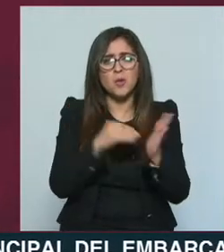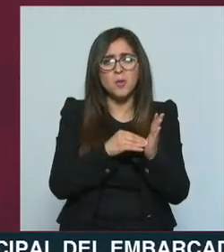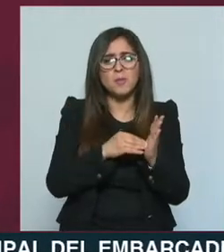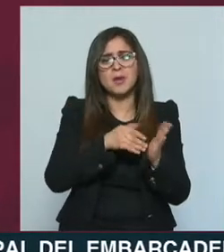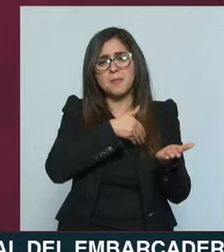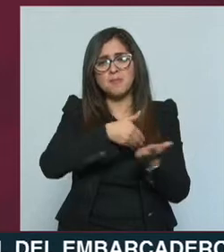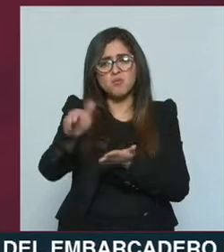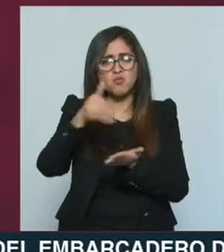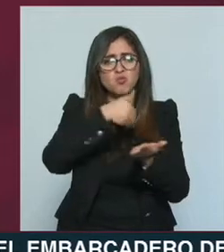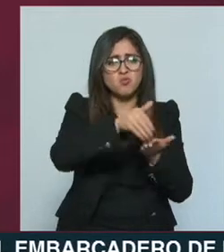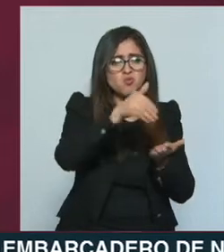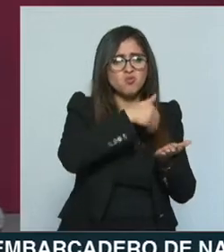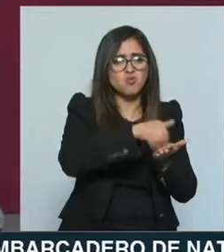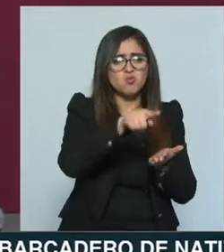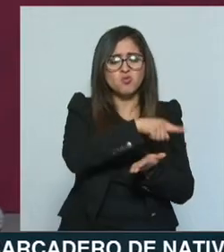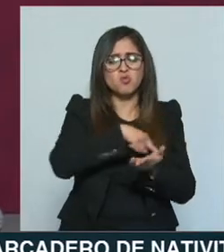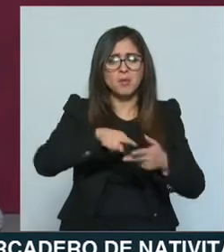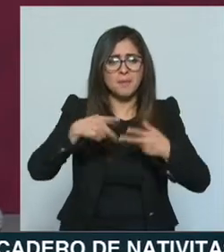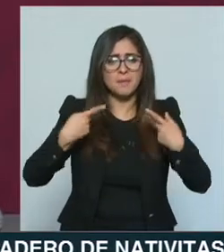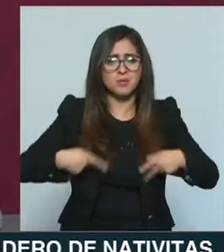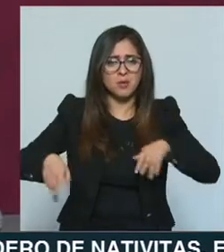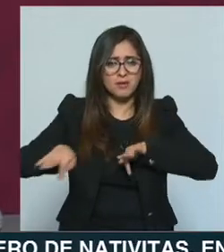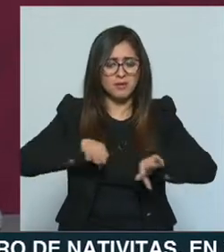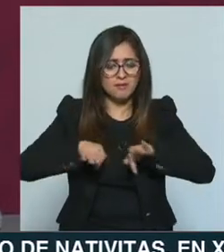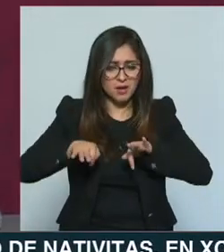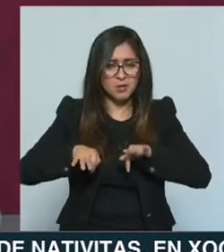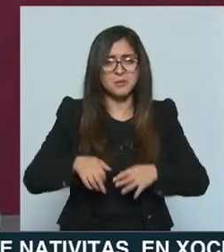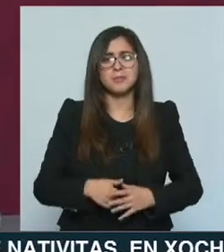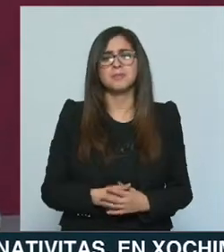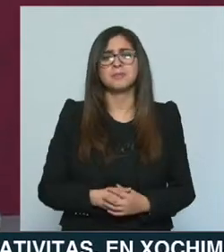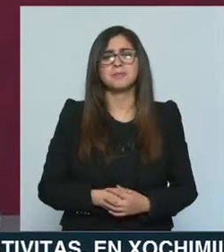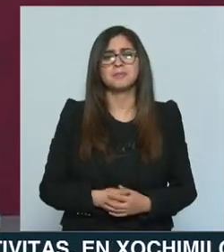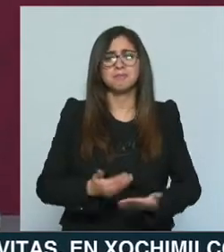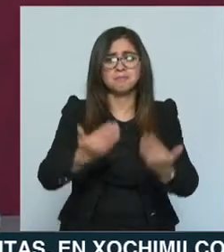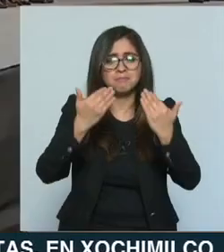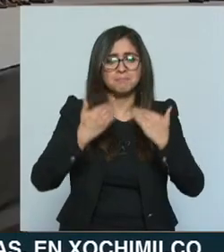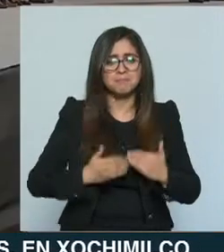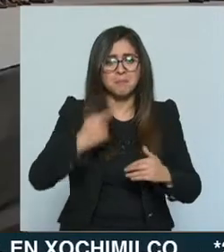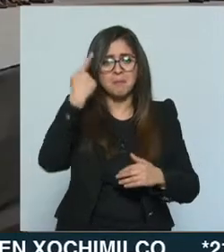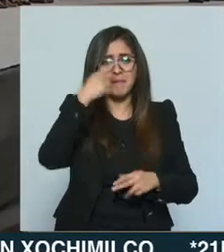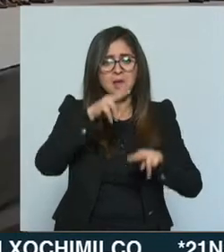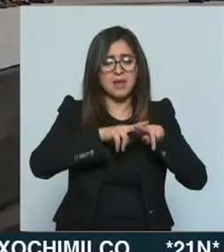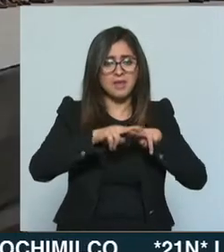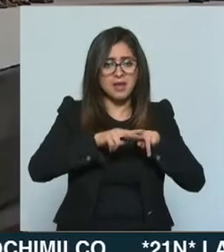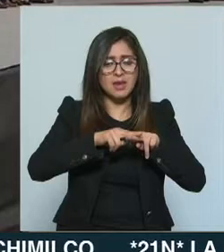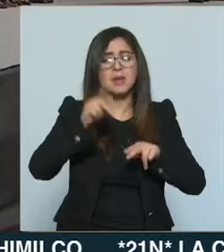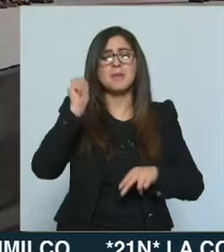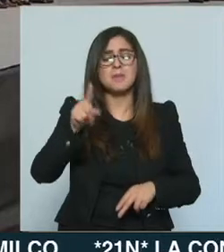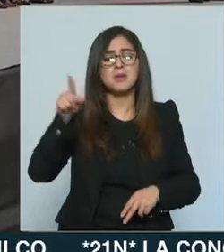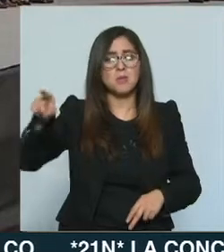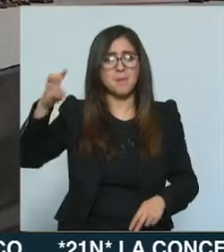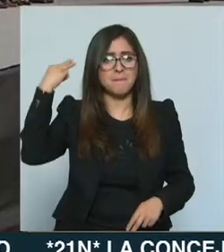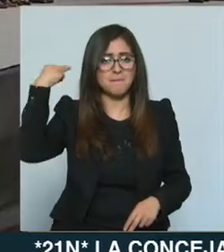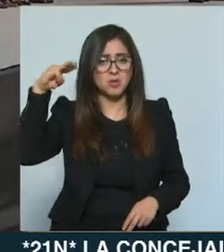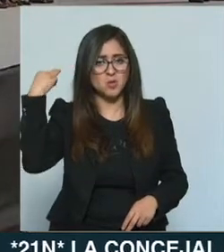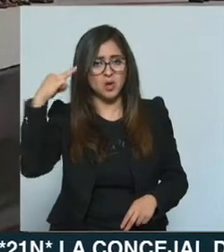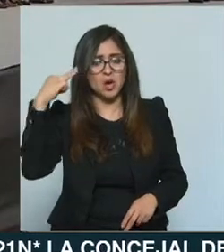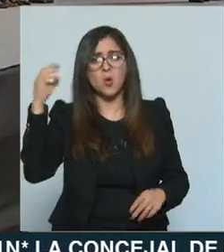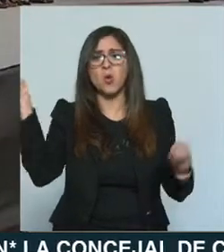de trabajadores. En el caso de las vías del tren en Michoacán, que no